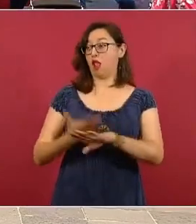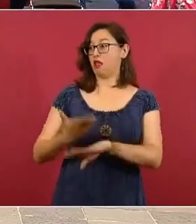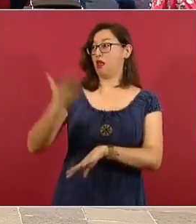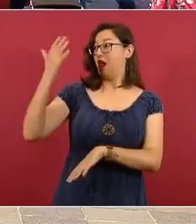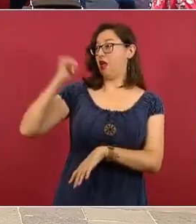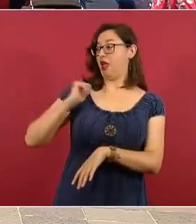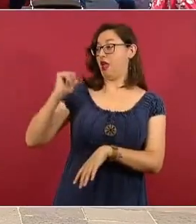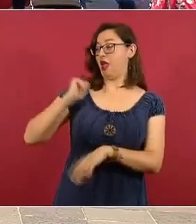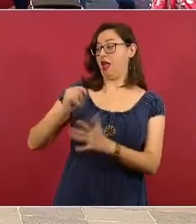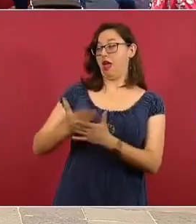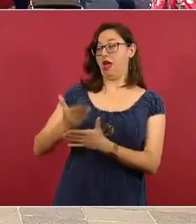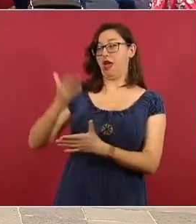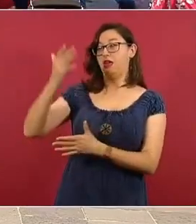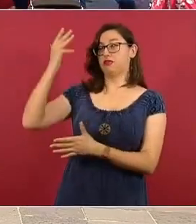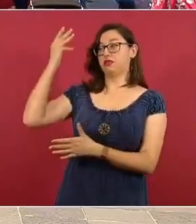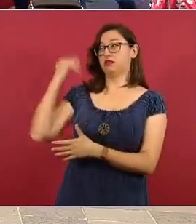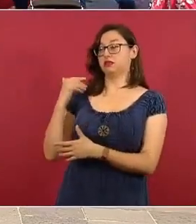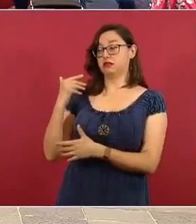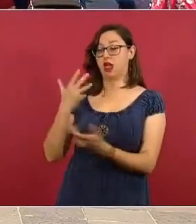gran